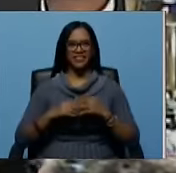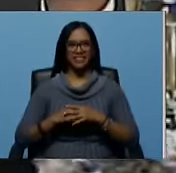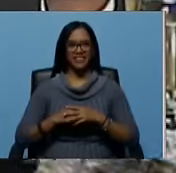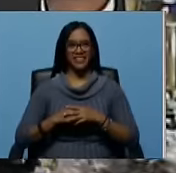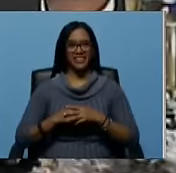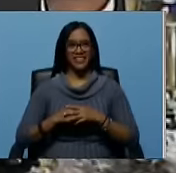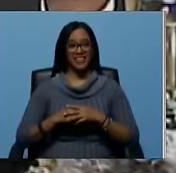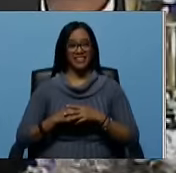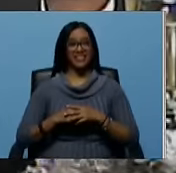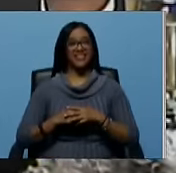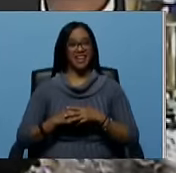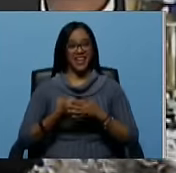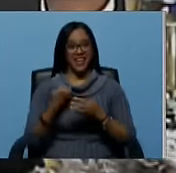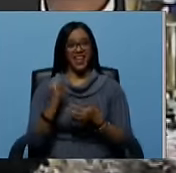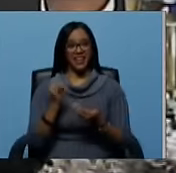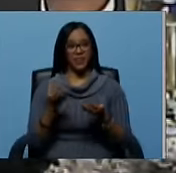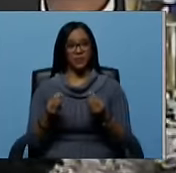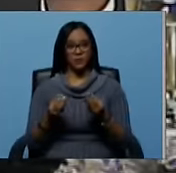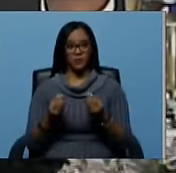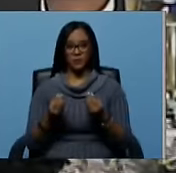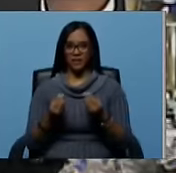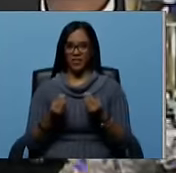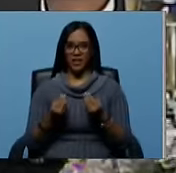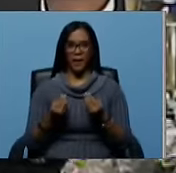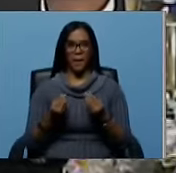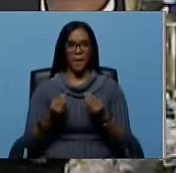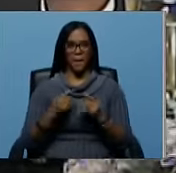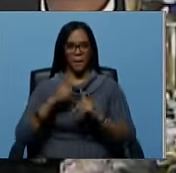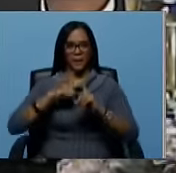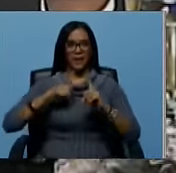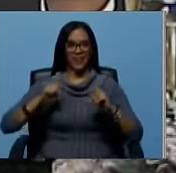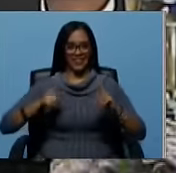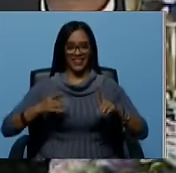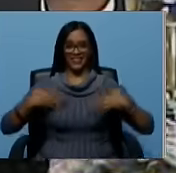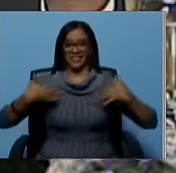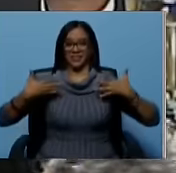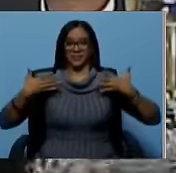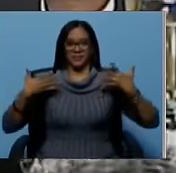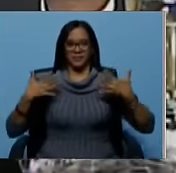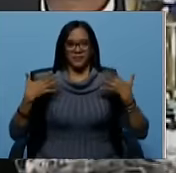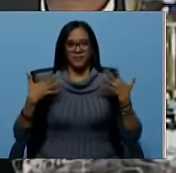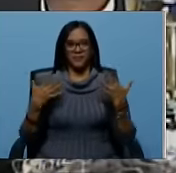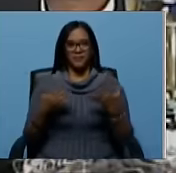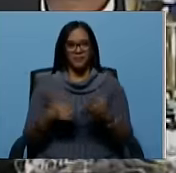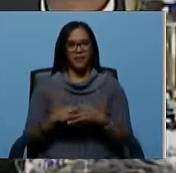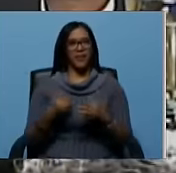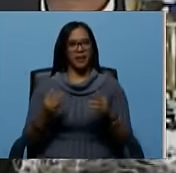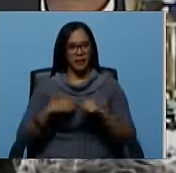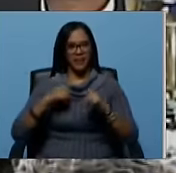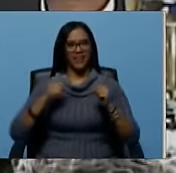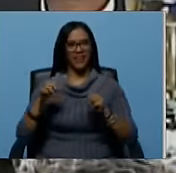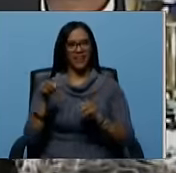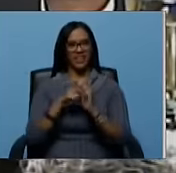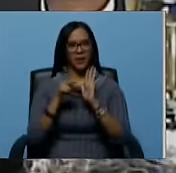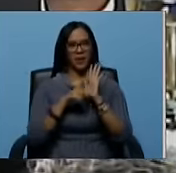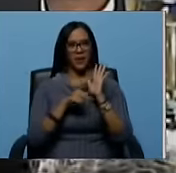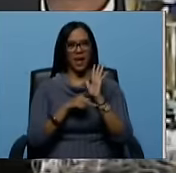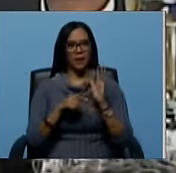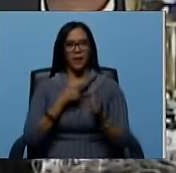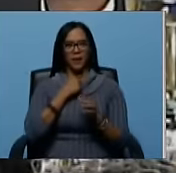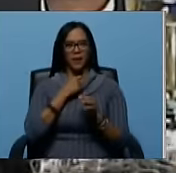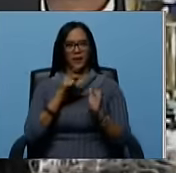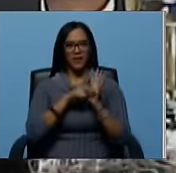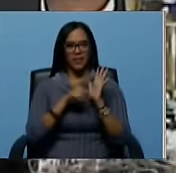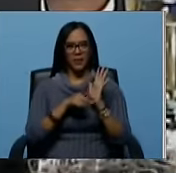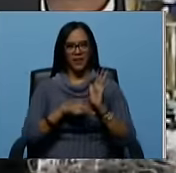Este, hay mucha cosa más, mucha vibra, ¿qué le dicen? Vibra, hay mucha vibra en este programa. Me gusta este